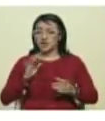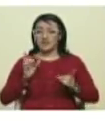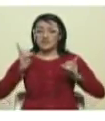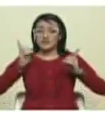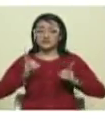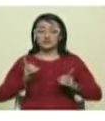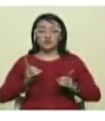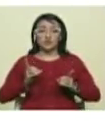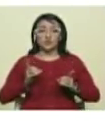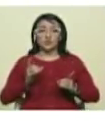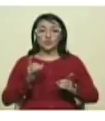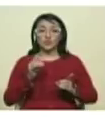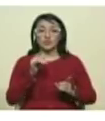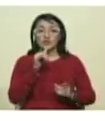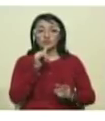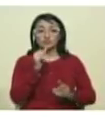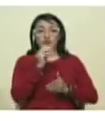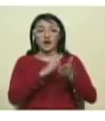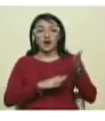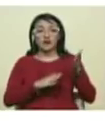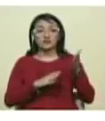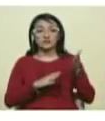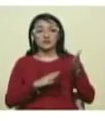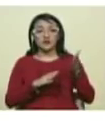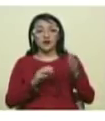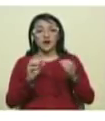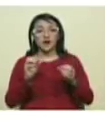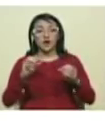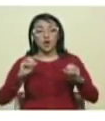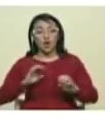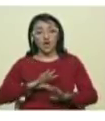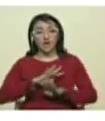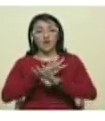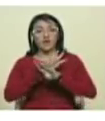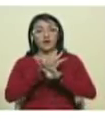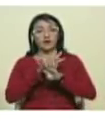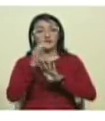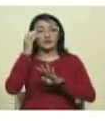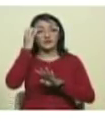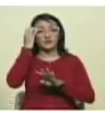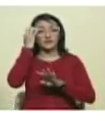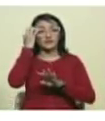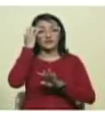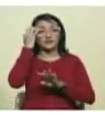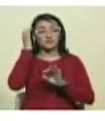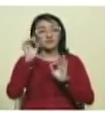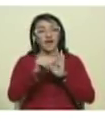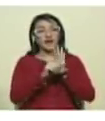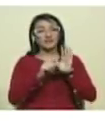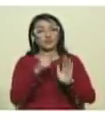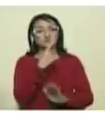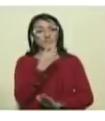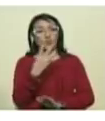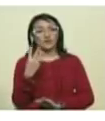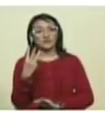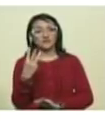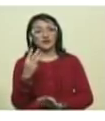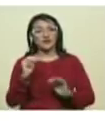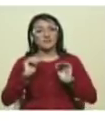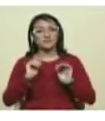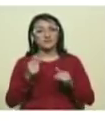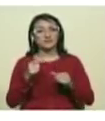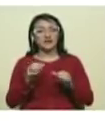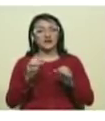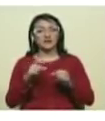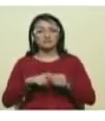de denunciar la Carta de la Organización de Estados Americanos, OEA, conforme a su artículo 143, que